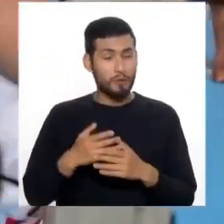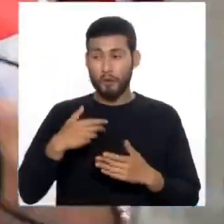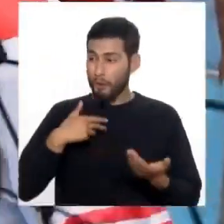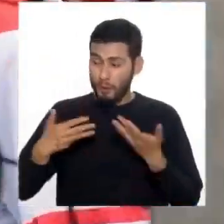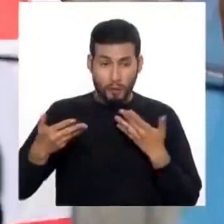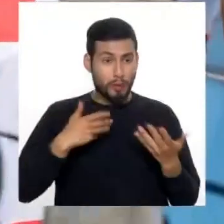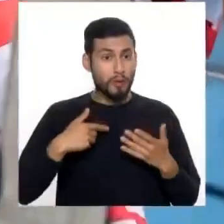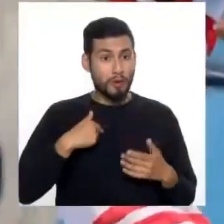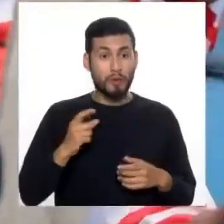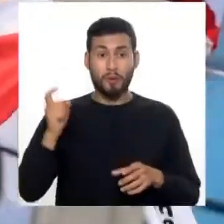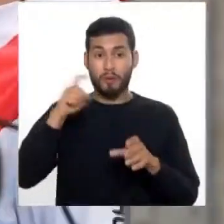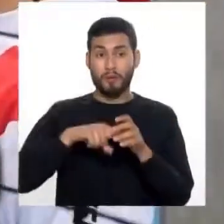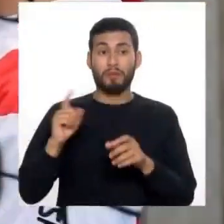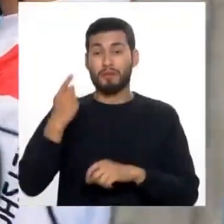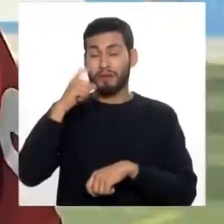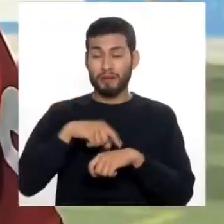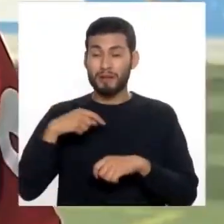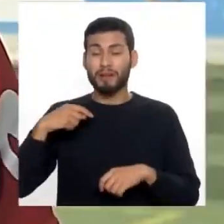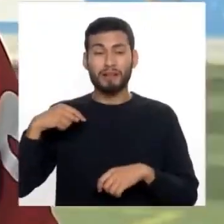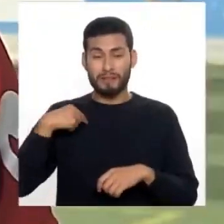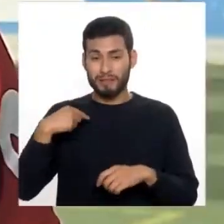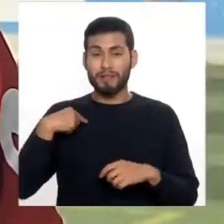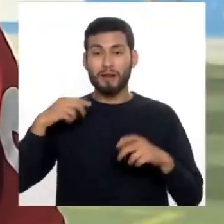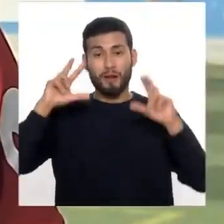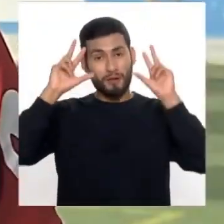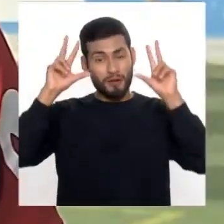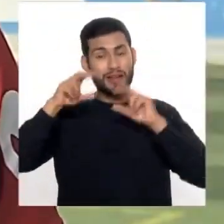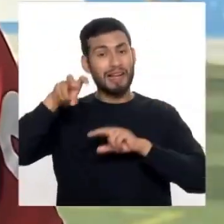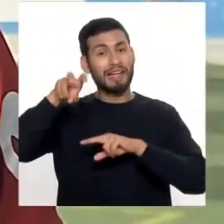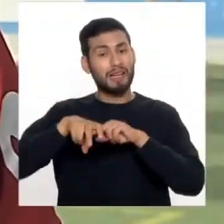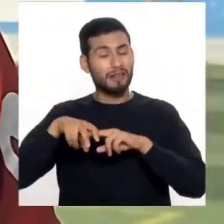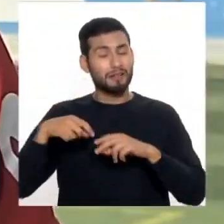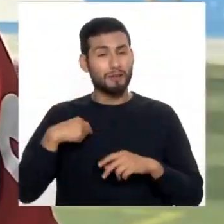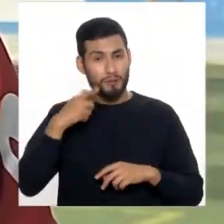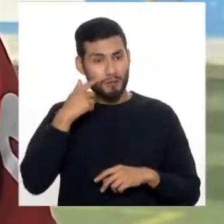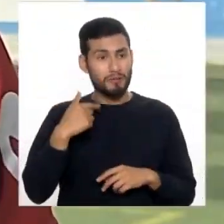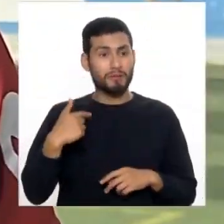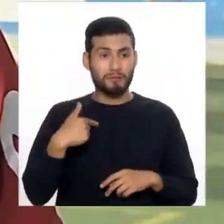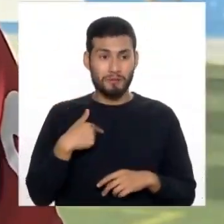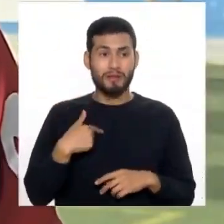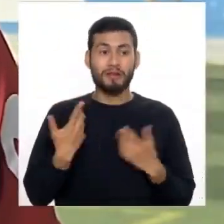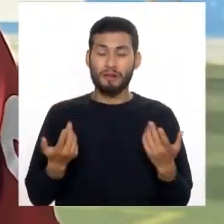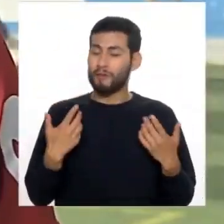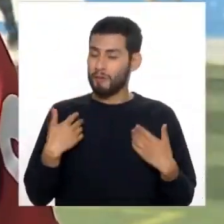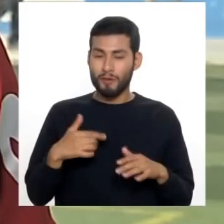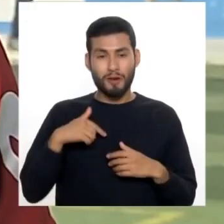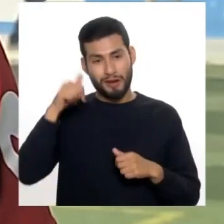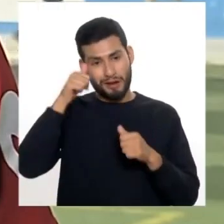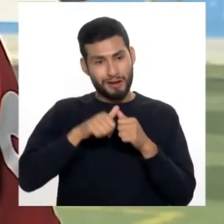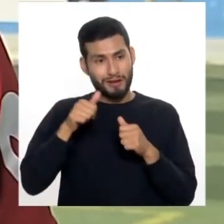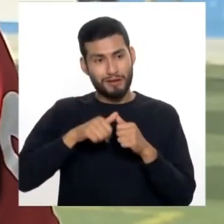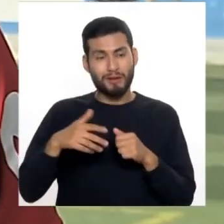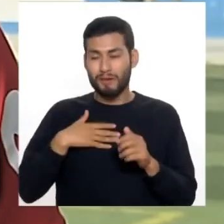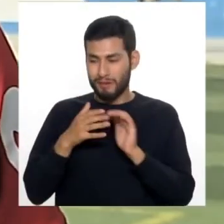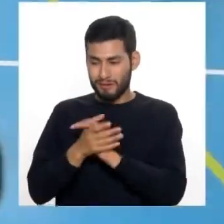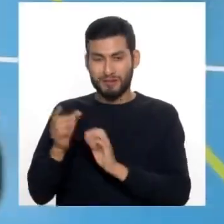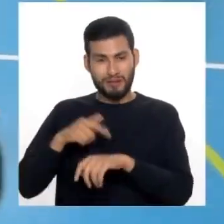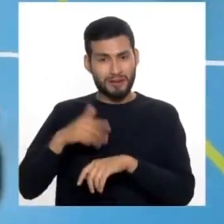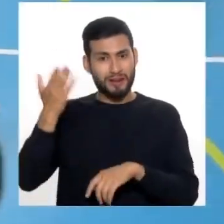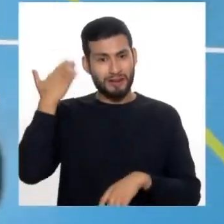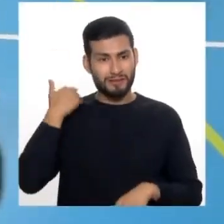integré la primera selección de voleibol sentado masculino y bueno, de eso me llevo grandísimos recuerdos de mis compañeros de esa etapa,